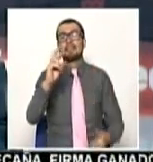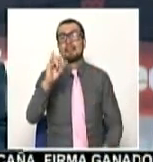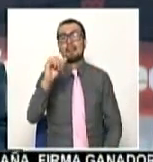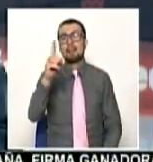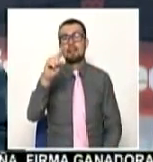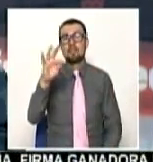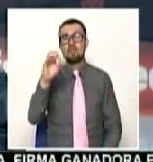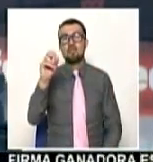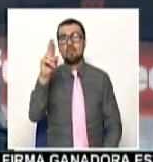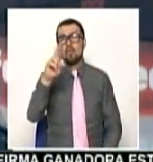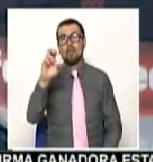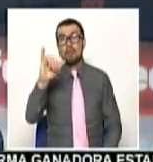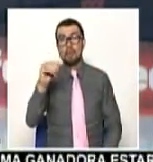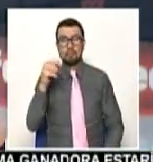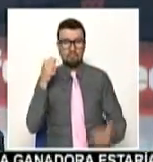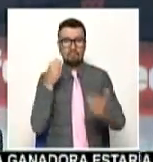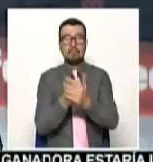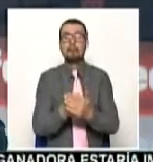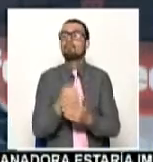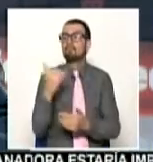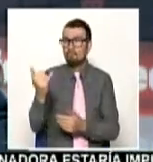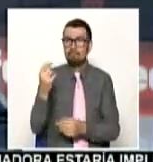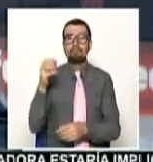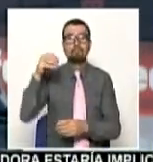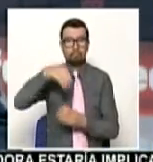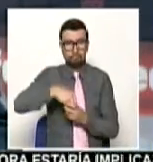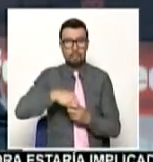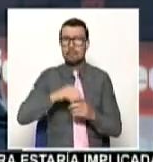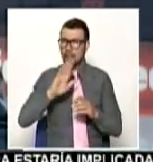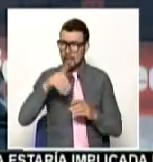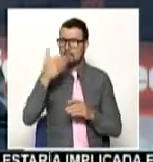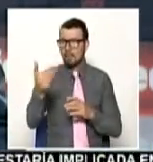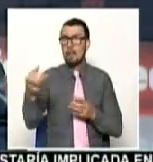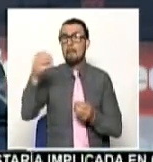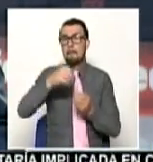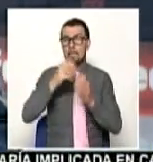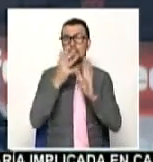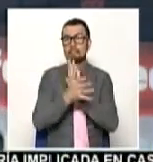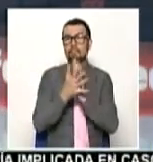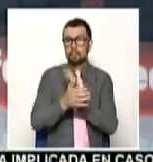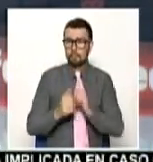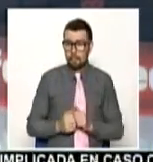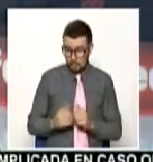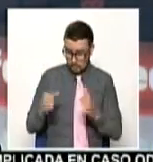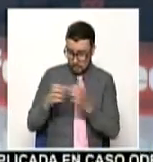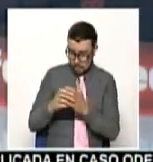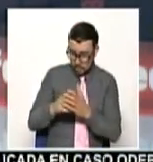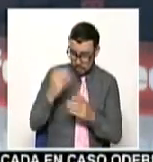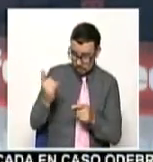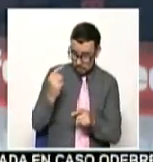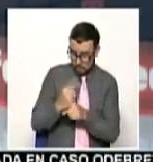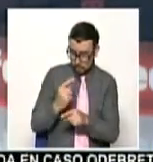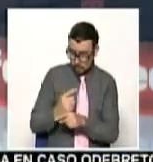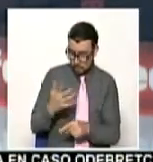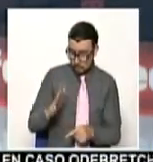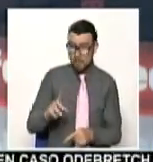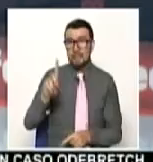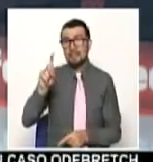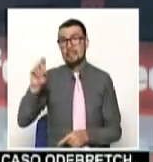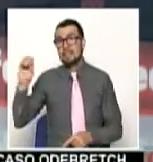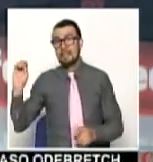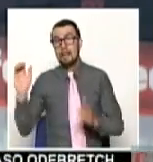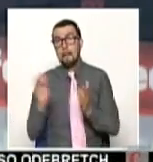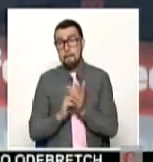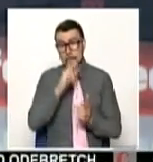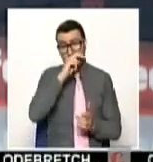estas noticias que se están produciendo en el municipio de Supía y en la ciudad de Manizales. Entablan acción popular para que más de 60.000 niños que